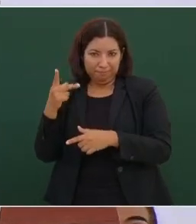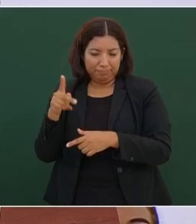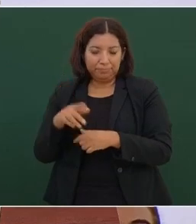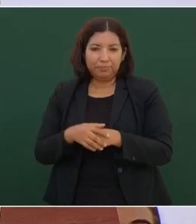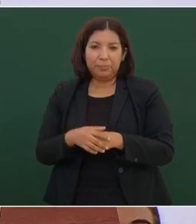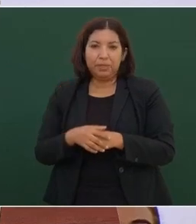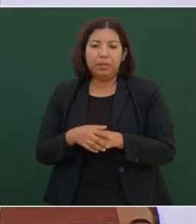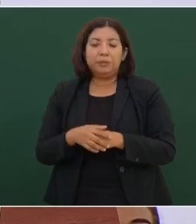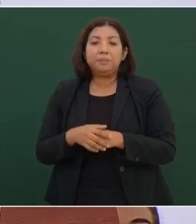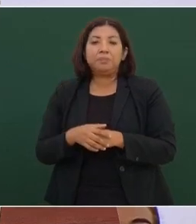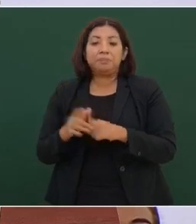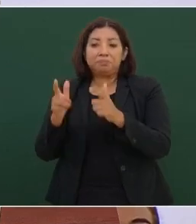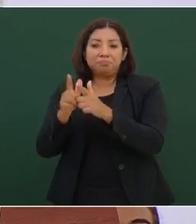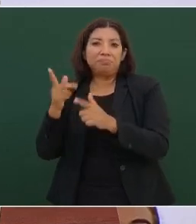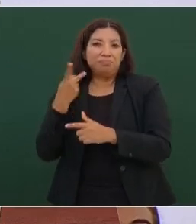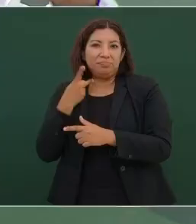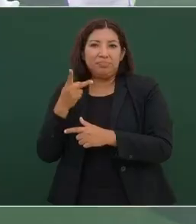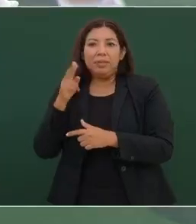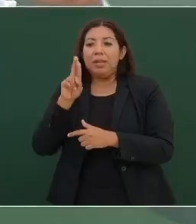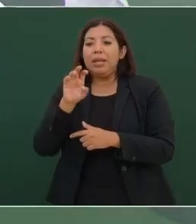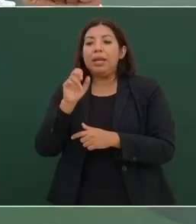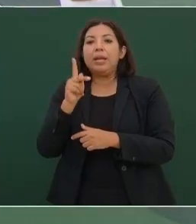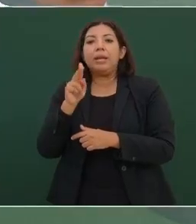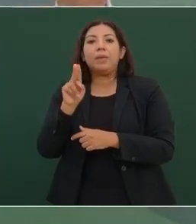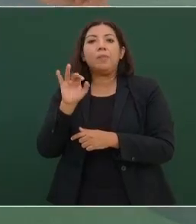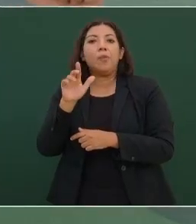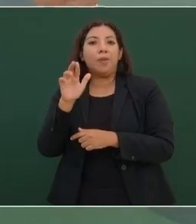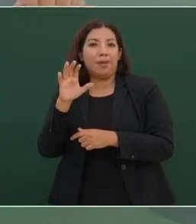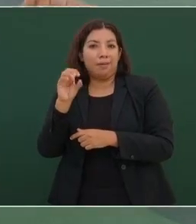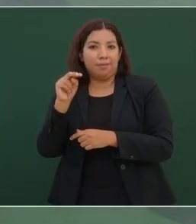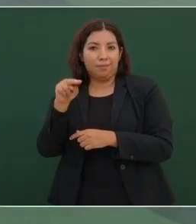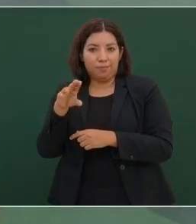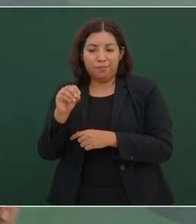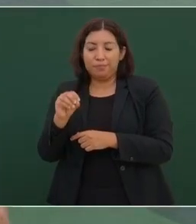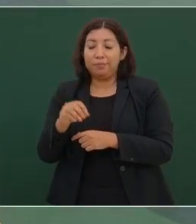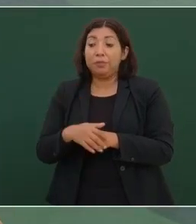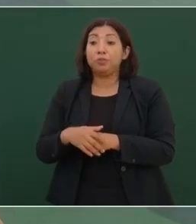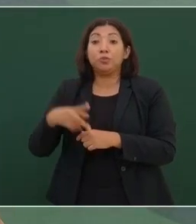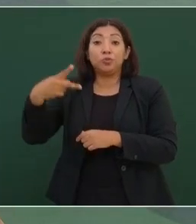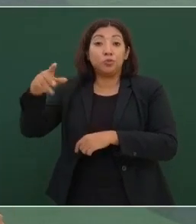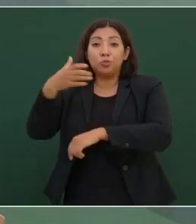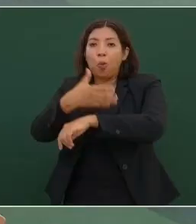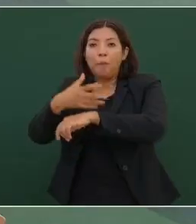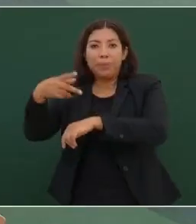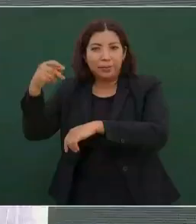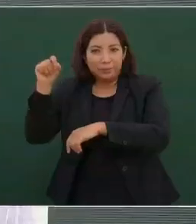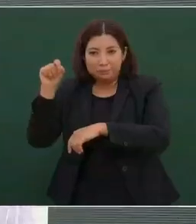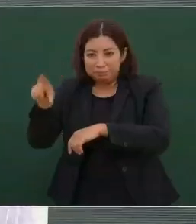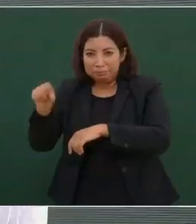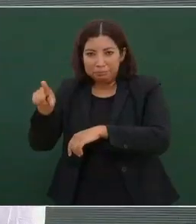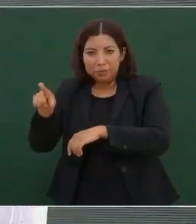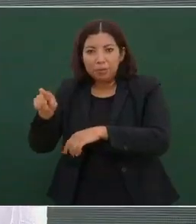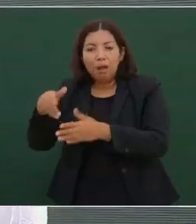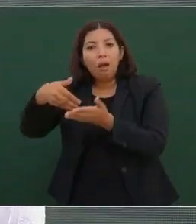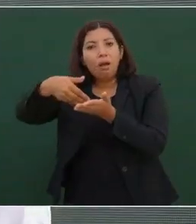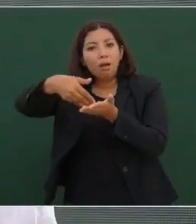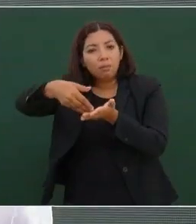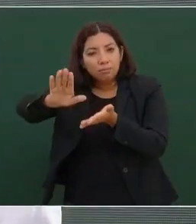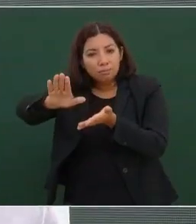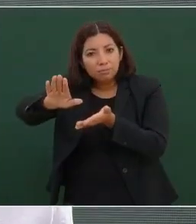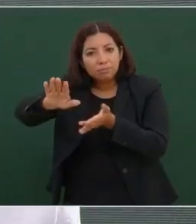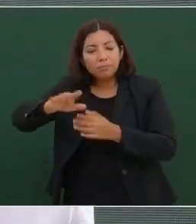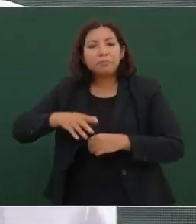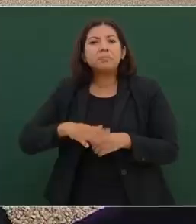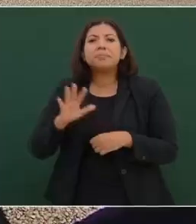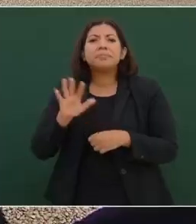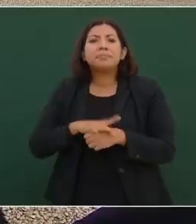Partido Republicano, lo destituyeron sus propios compañeros legisladores, porque lo